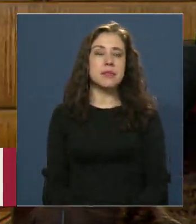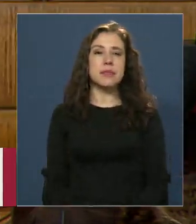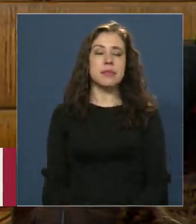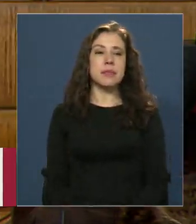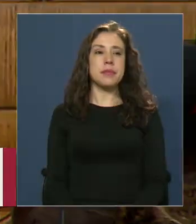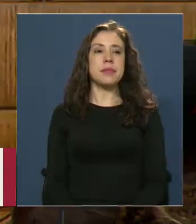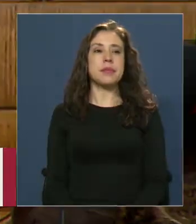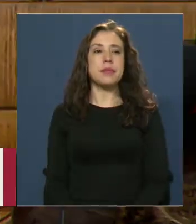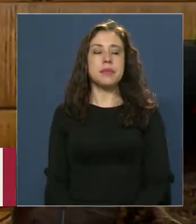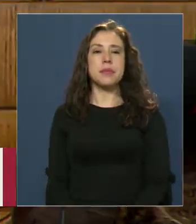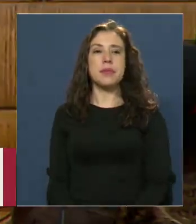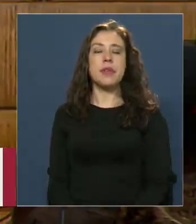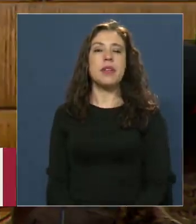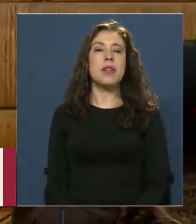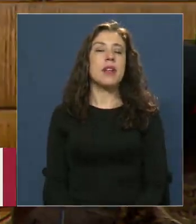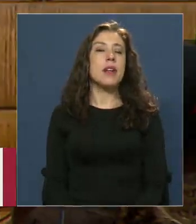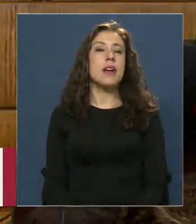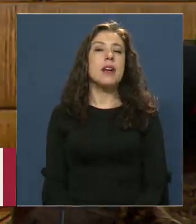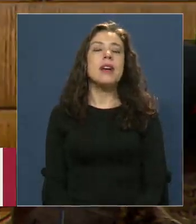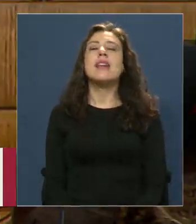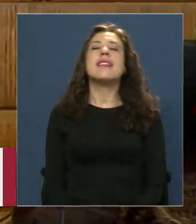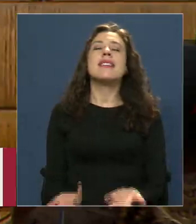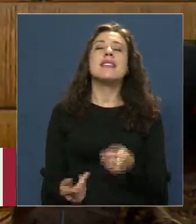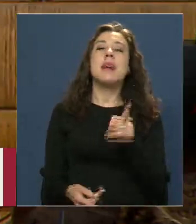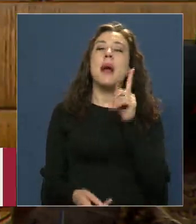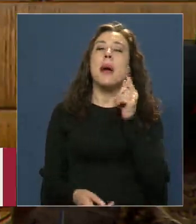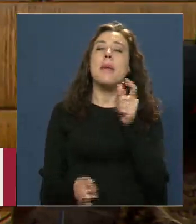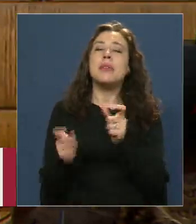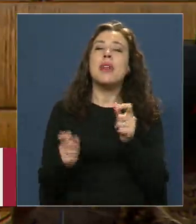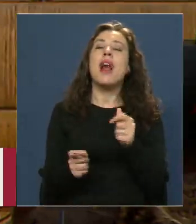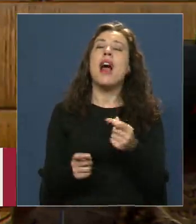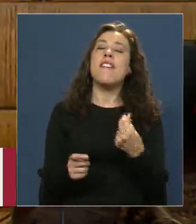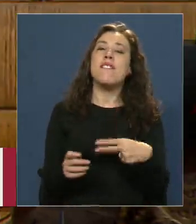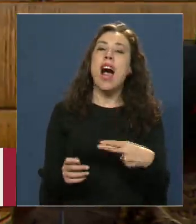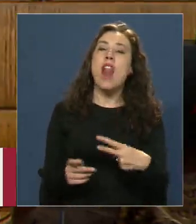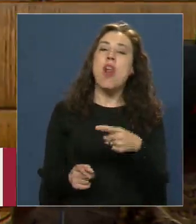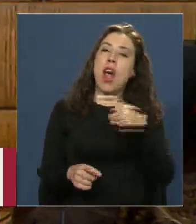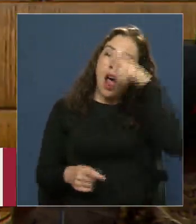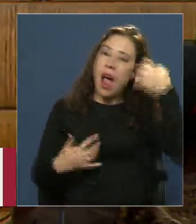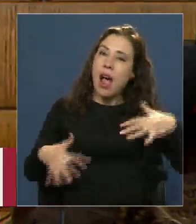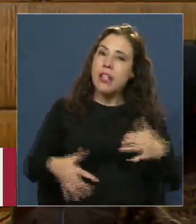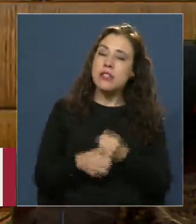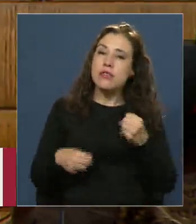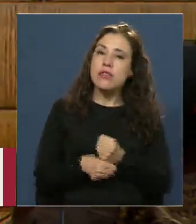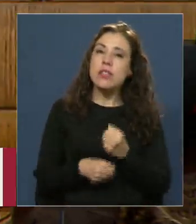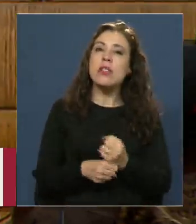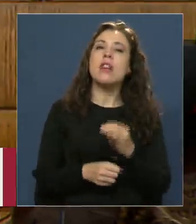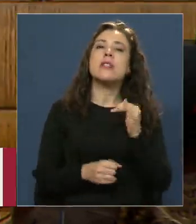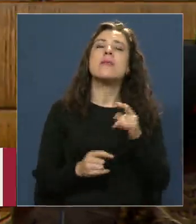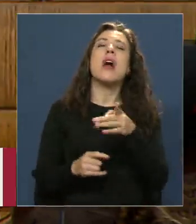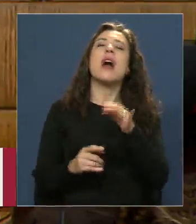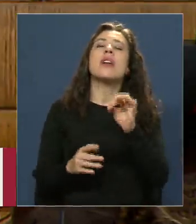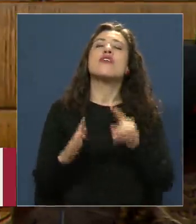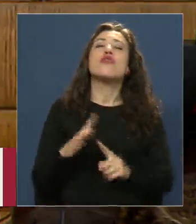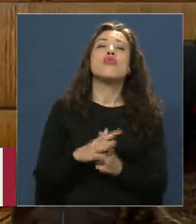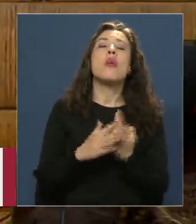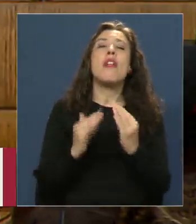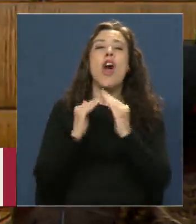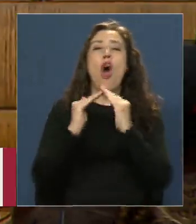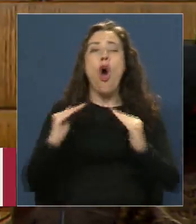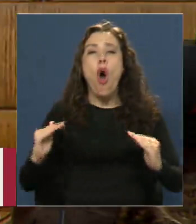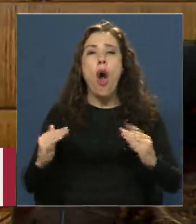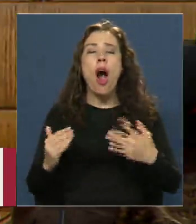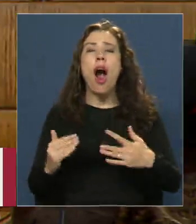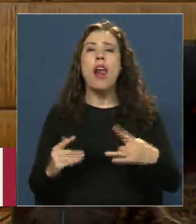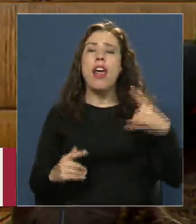indicaciones o indicadores que nos pudieran... son gente que valora el mérito, que muchas veces ha venido de hogares vulnerables, de hogares muy